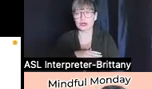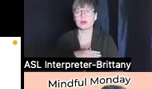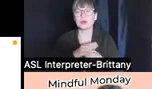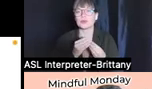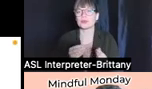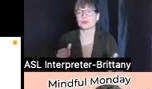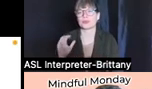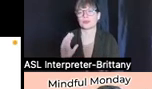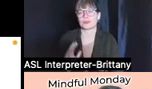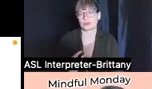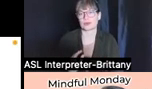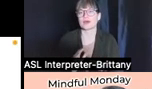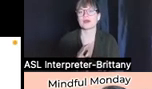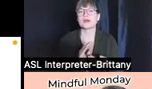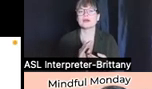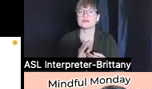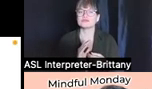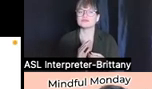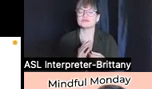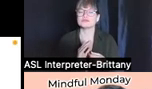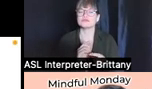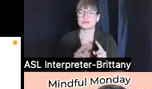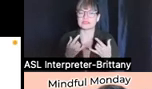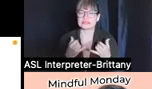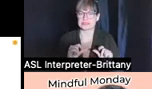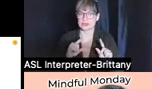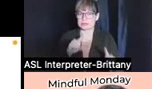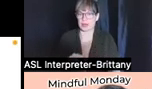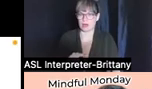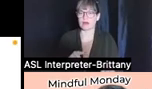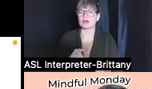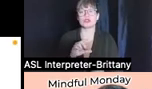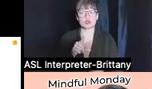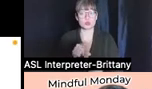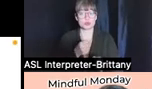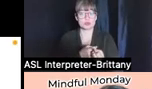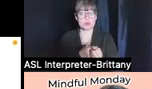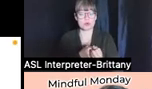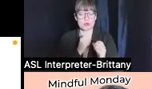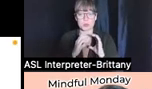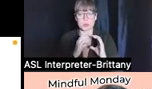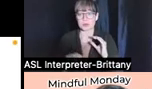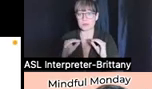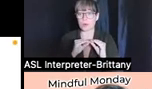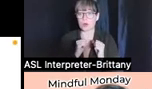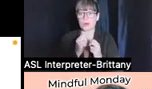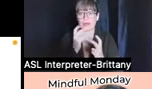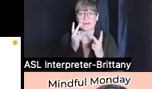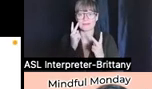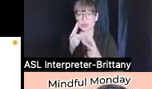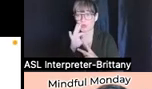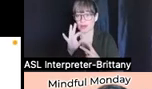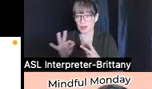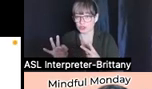de dar una respuesta, pero requiere que respondan. Pueden apoyar la comunicación aún más dando